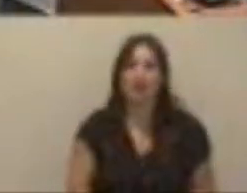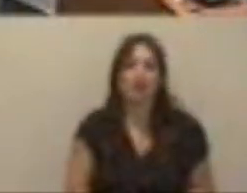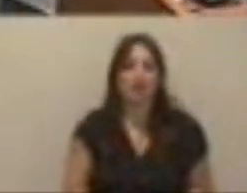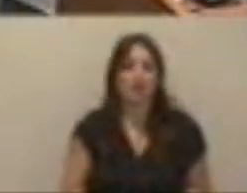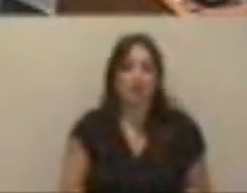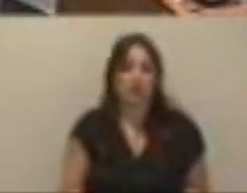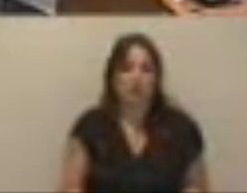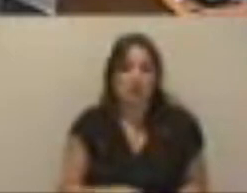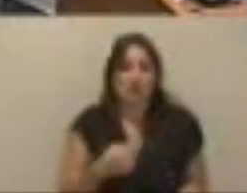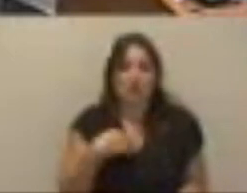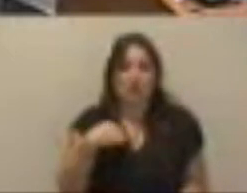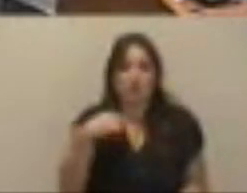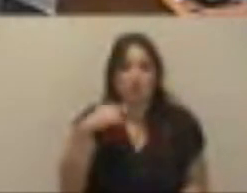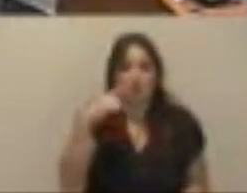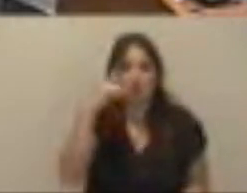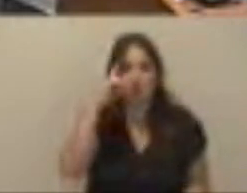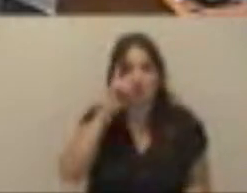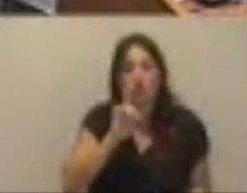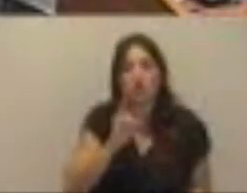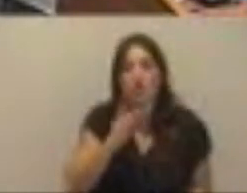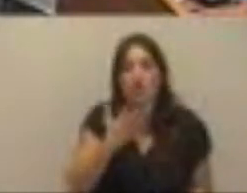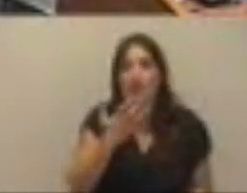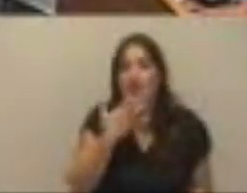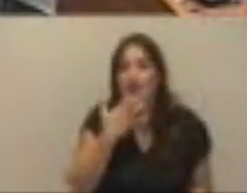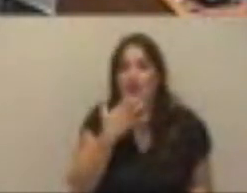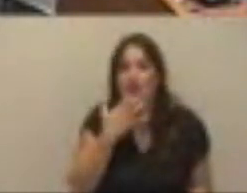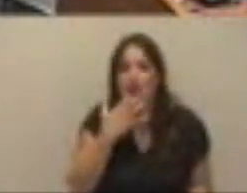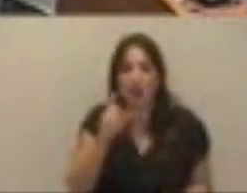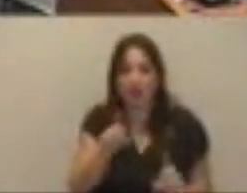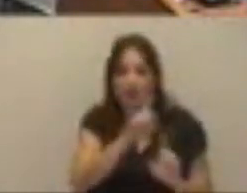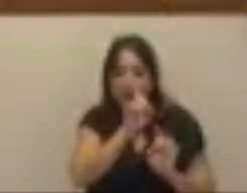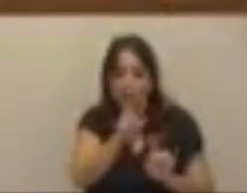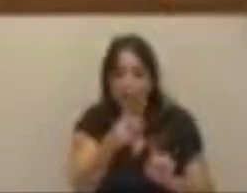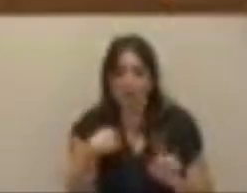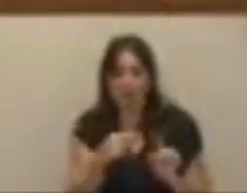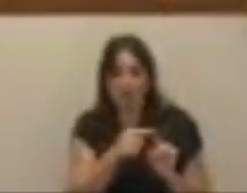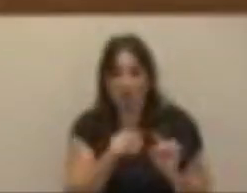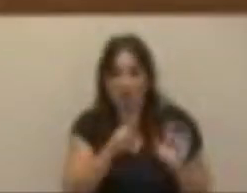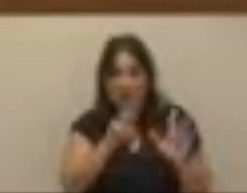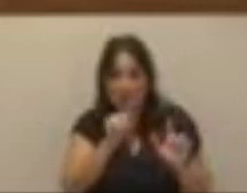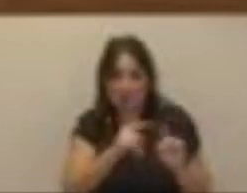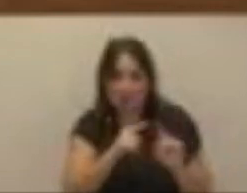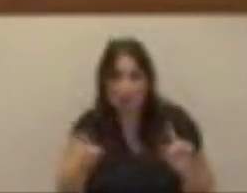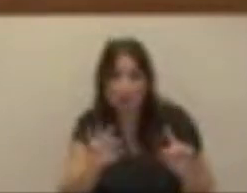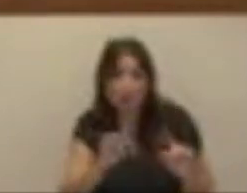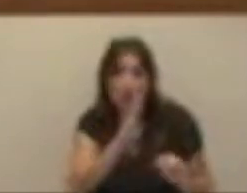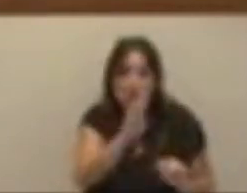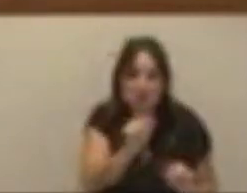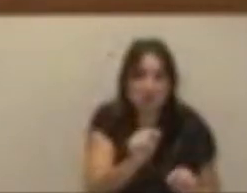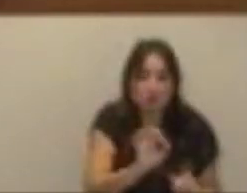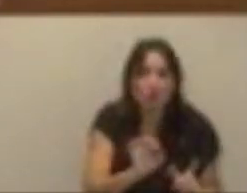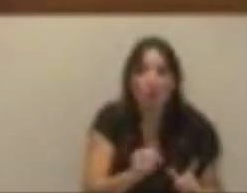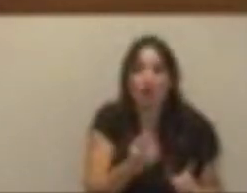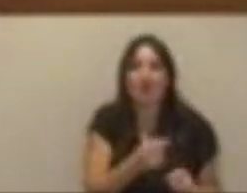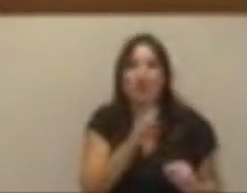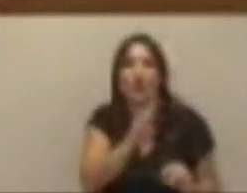No sé si esta intervención me echaré los 7 minutos, si me llevará 3, o tendré que echar 39